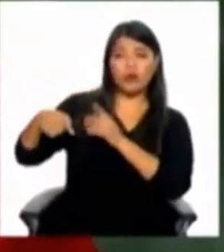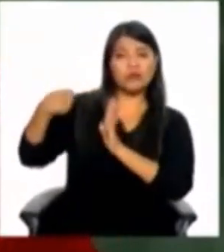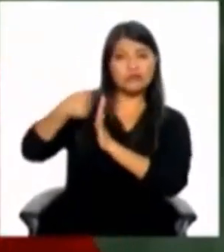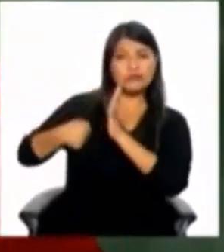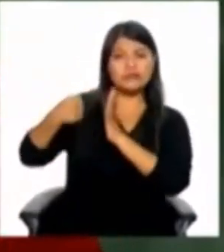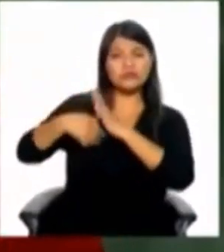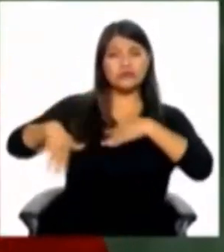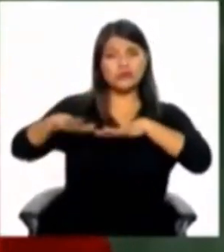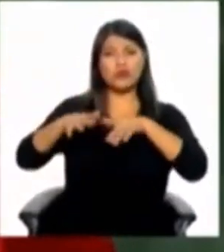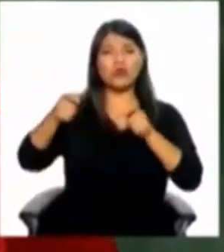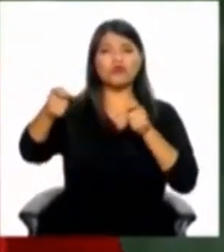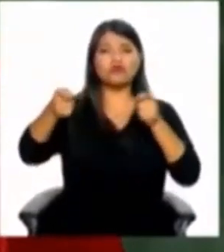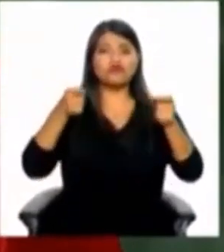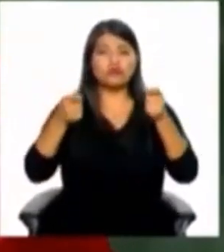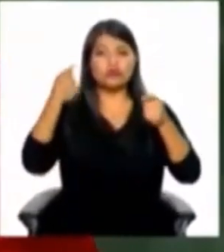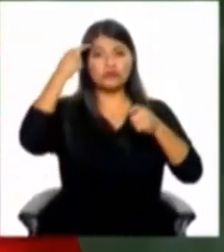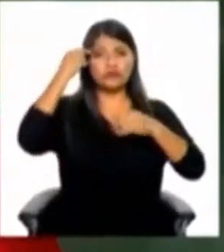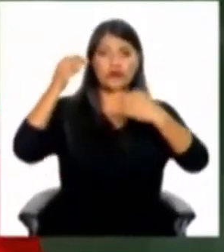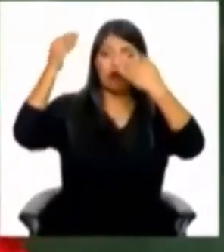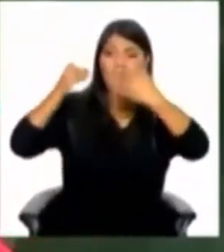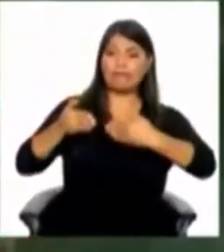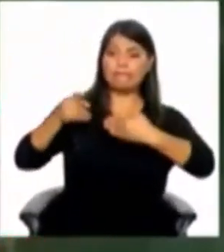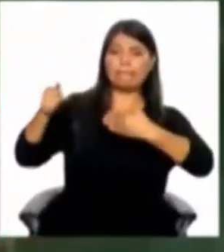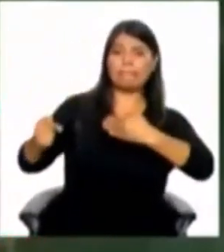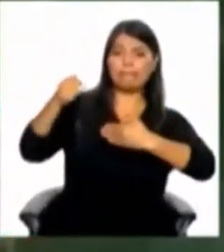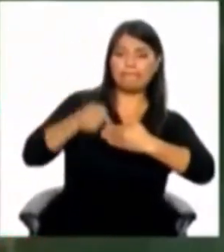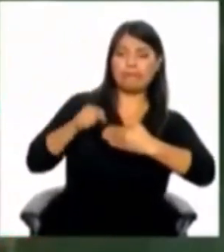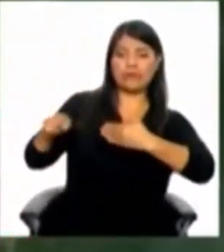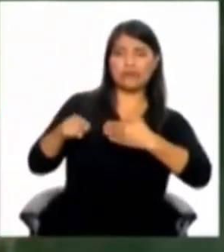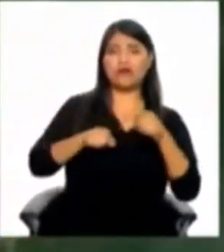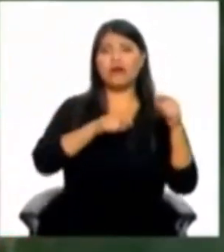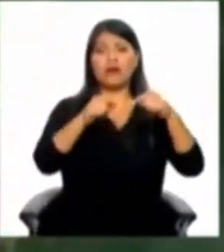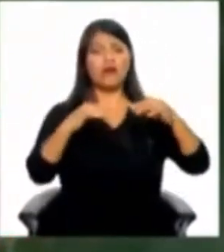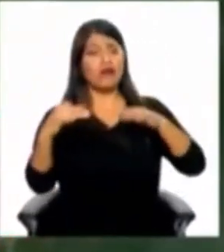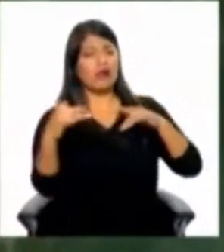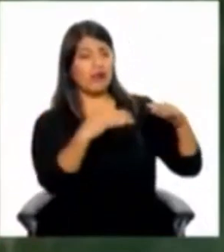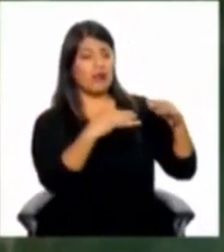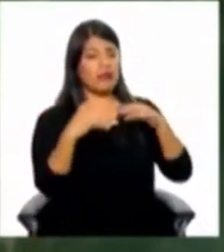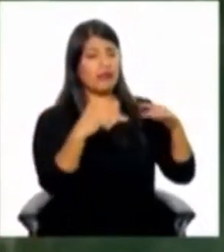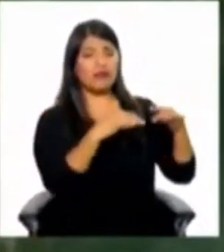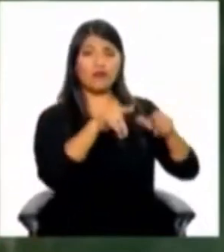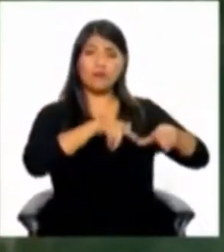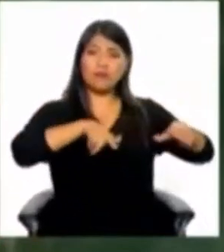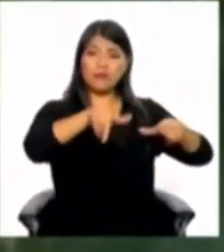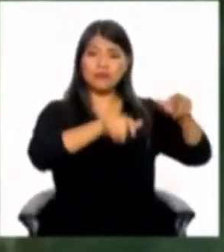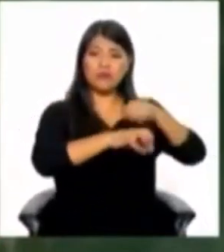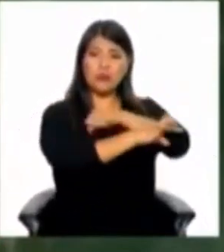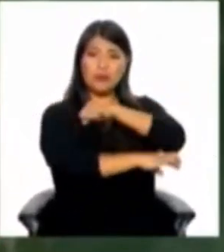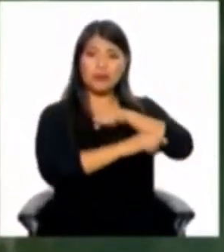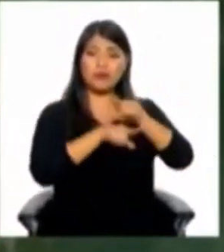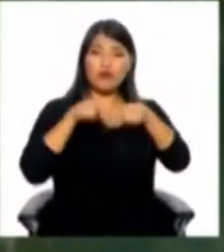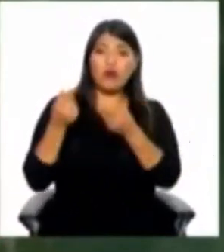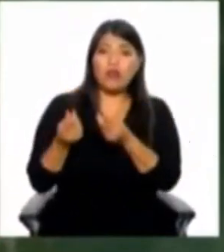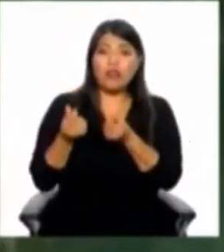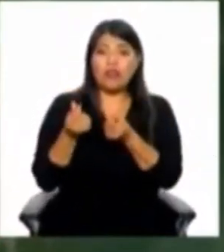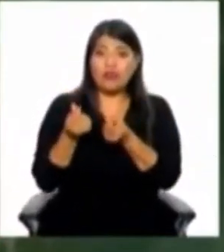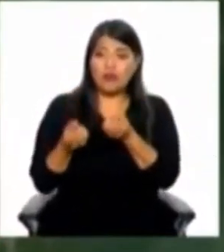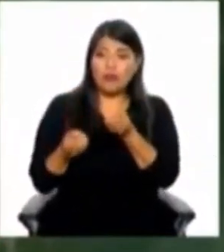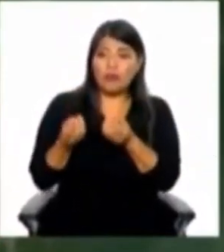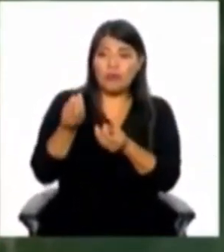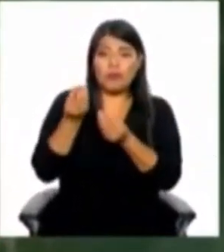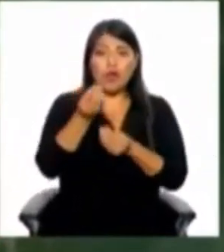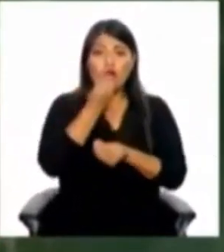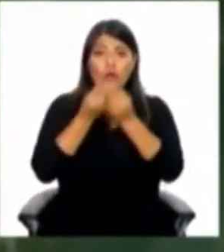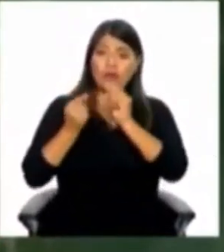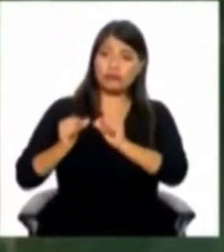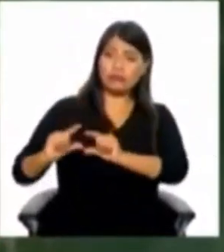tensiones geopolíticas, los conflictos bélicos y el incremento en los precios de los alimentos